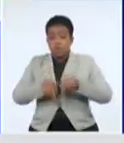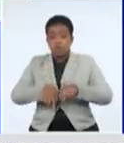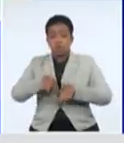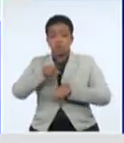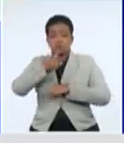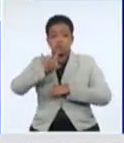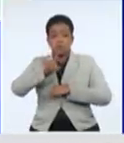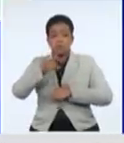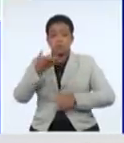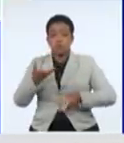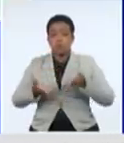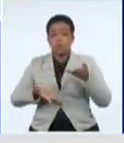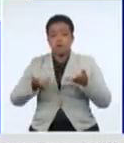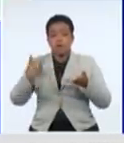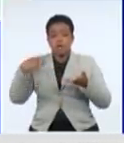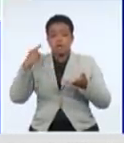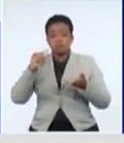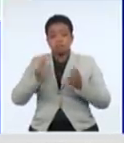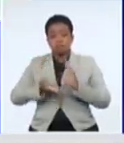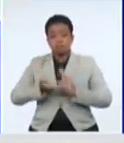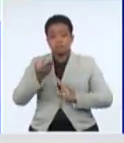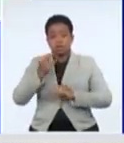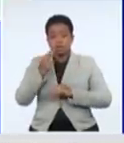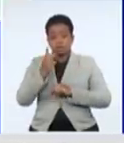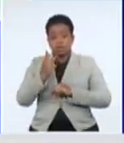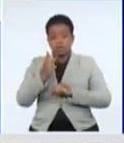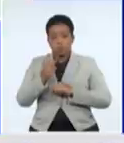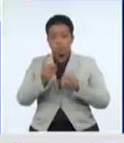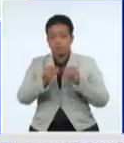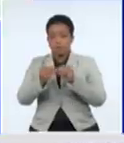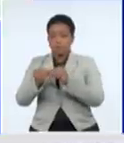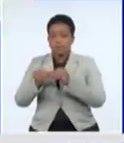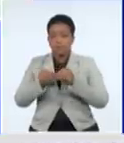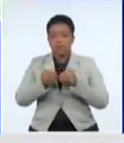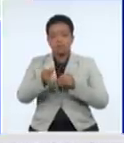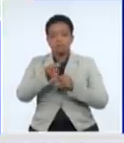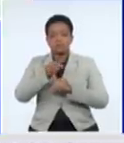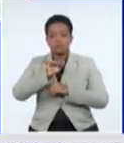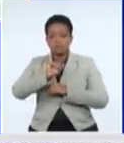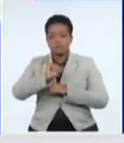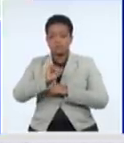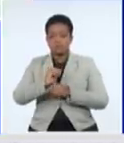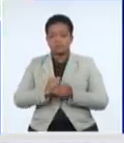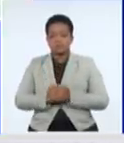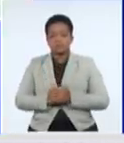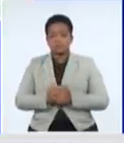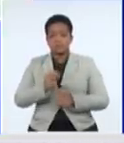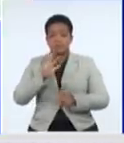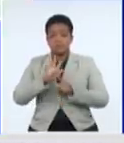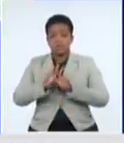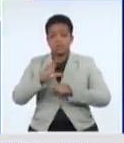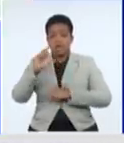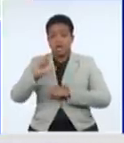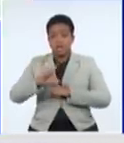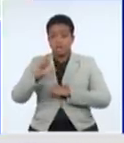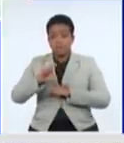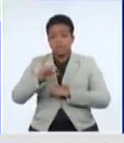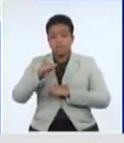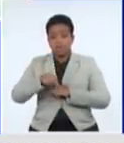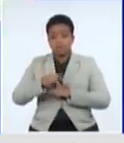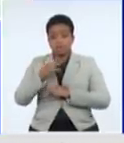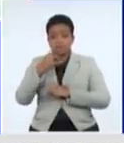más en relación con la jornada precedente y con una transmisión en 6 de sus 13 municipios. Calimete hoy con 3 casos